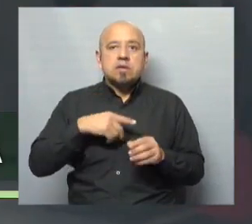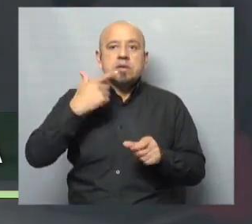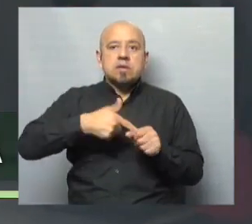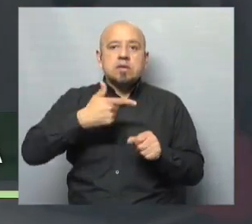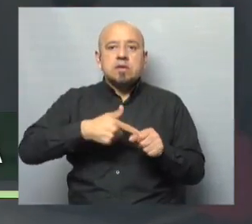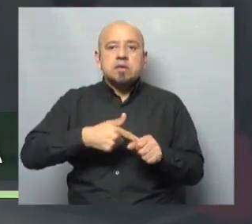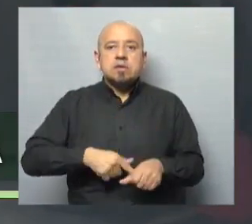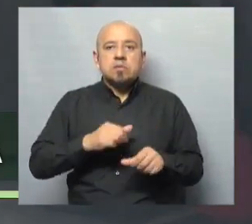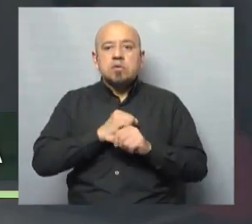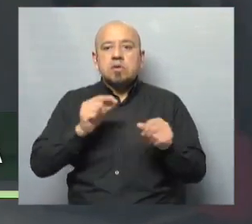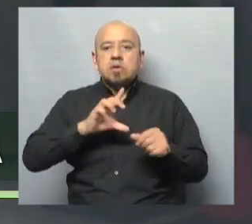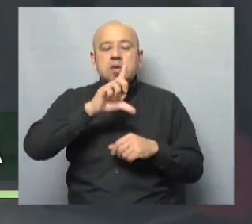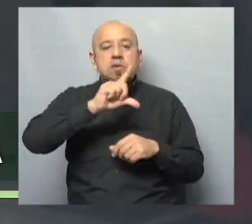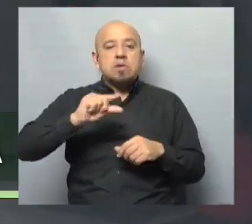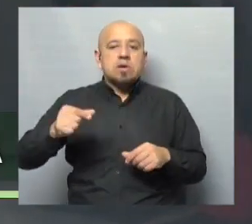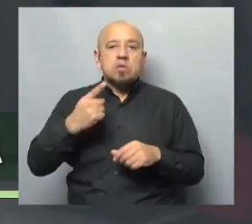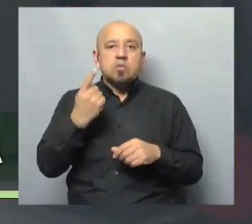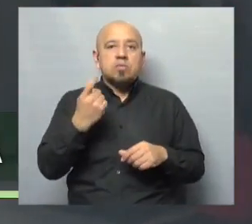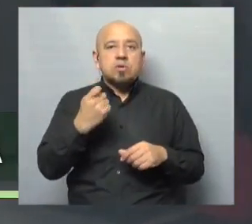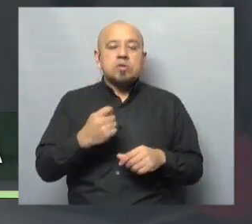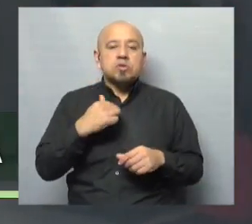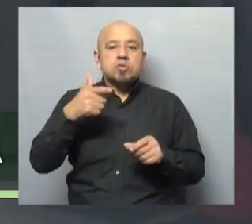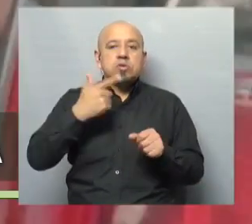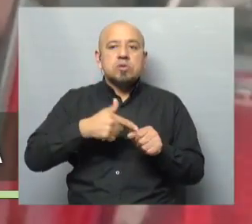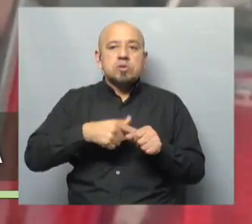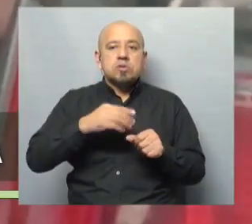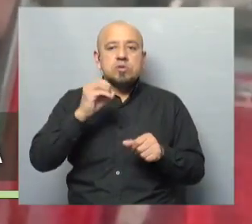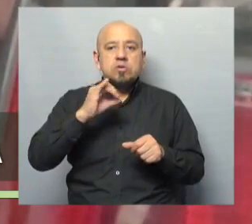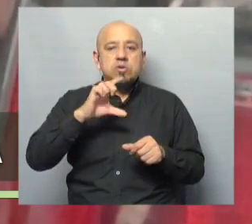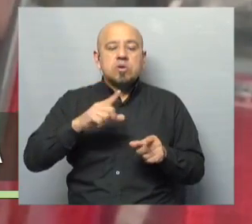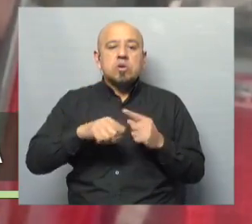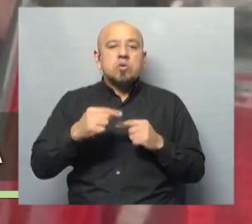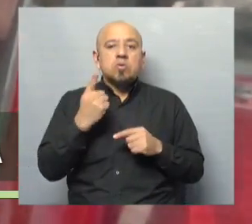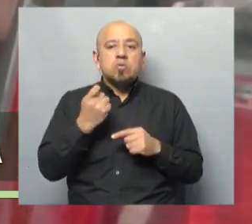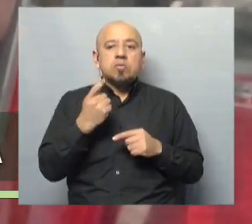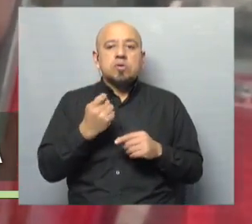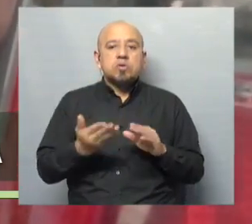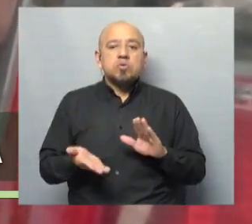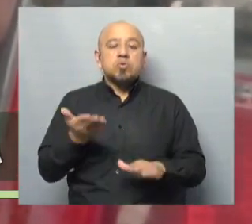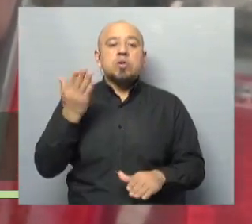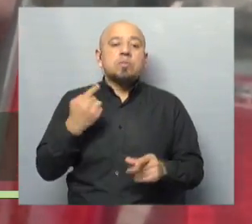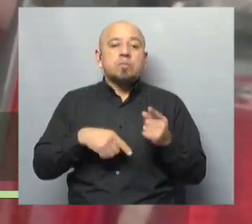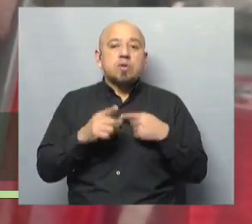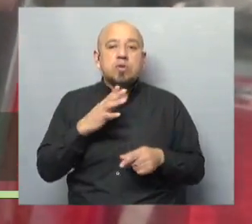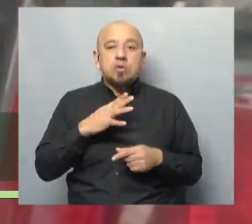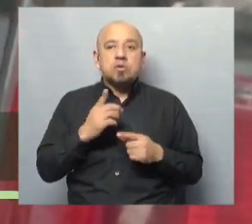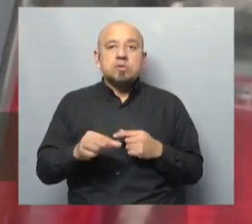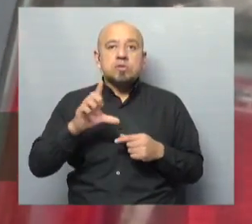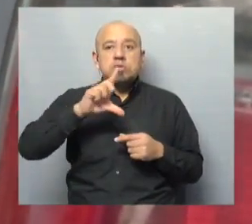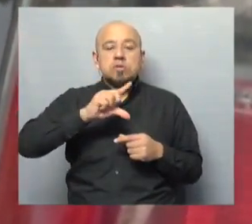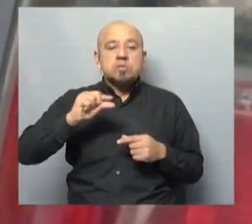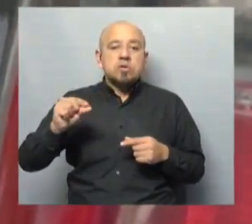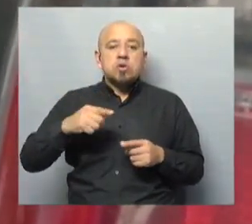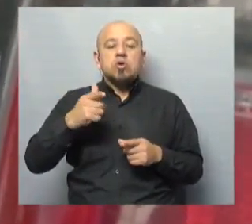bajar un peso más y que el gasoil debería subir algo más de un peso sin embargo explicó que se optó por bajar menos las